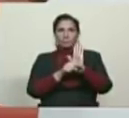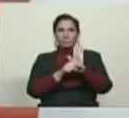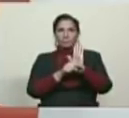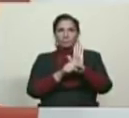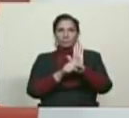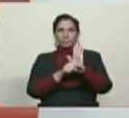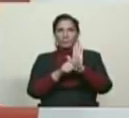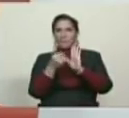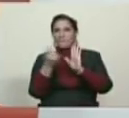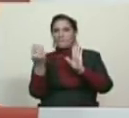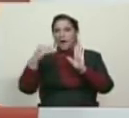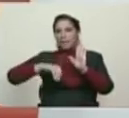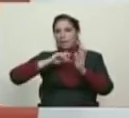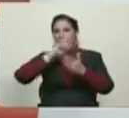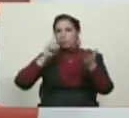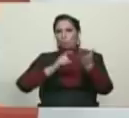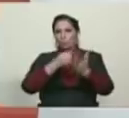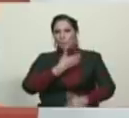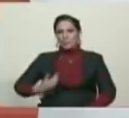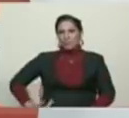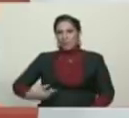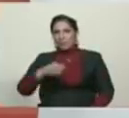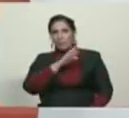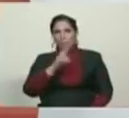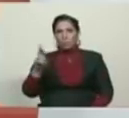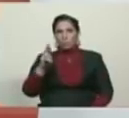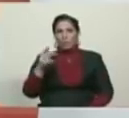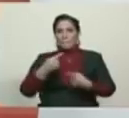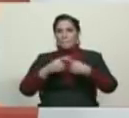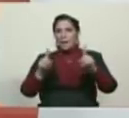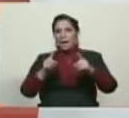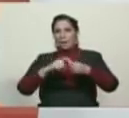falta absoluta del presidente de la República para decretar